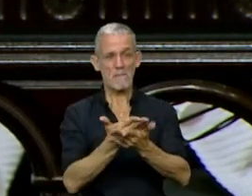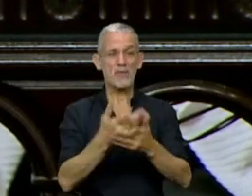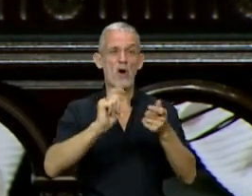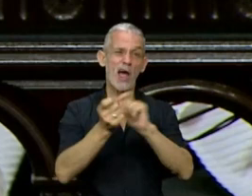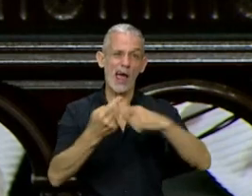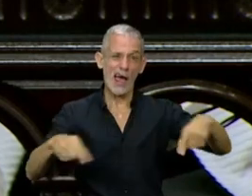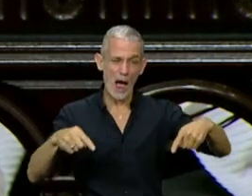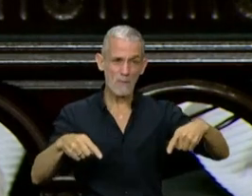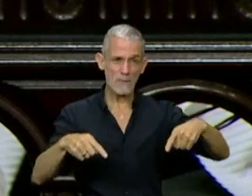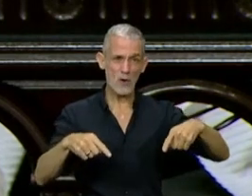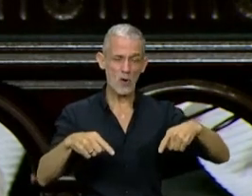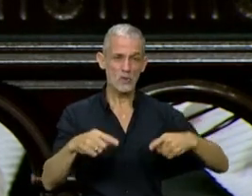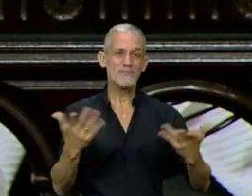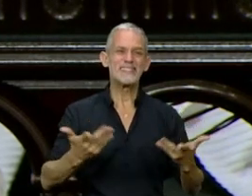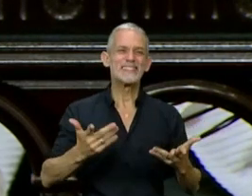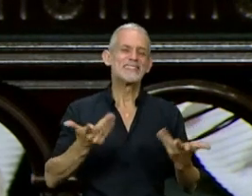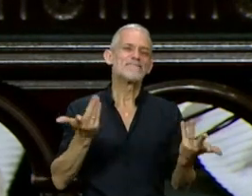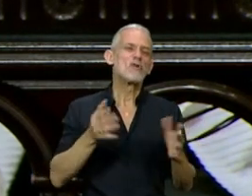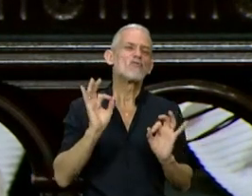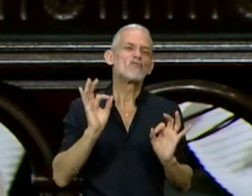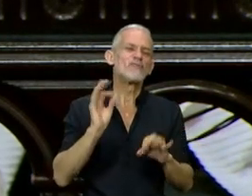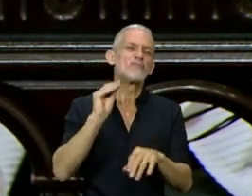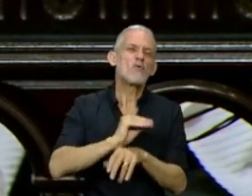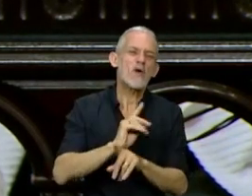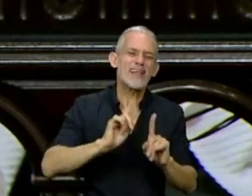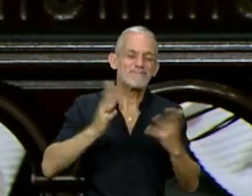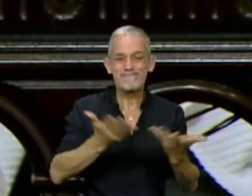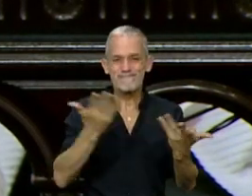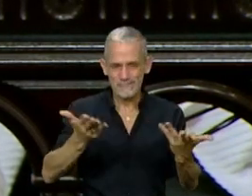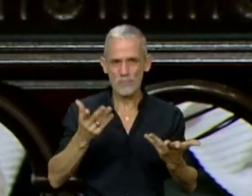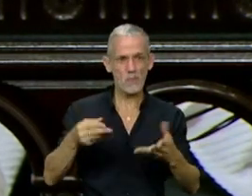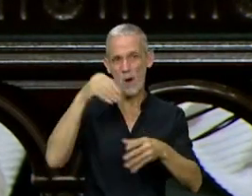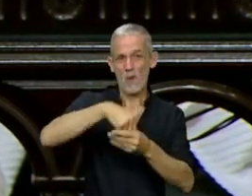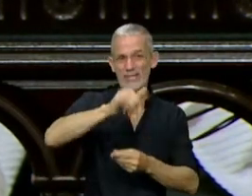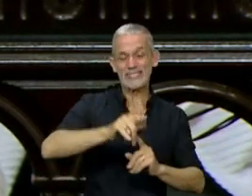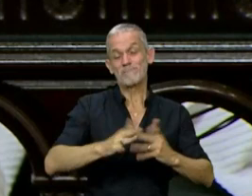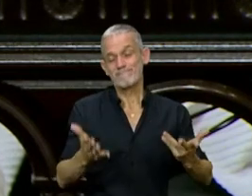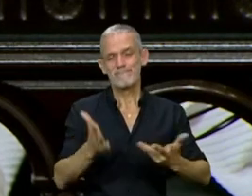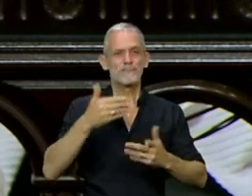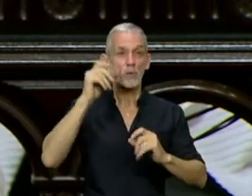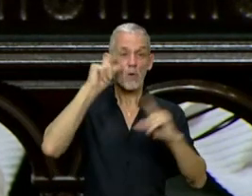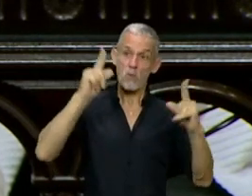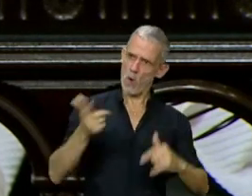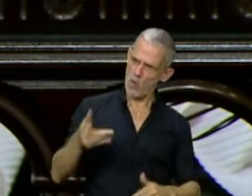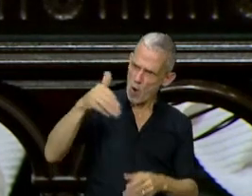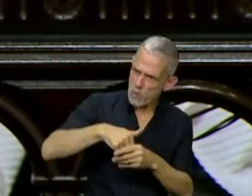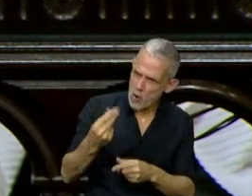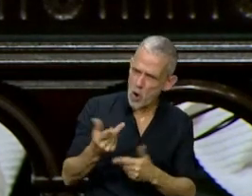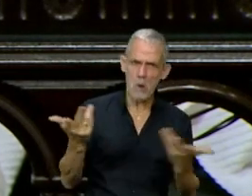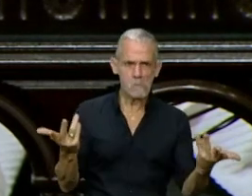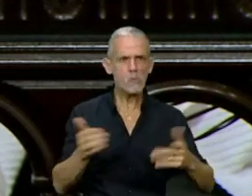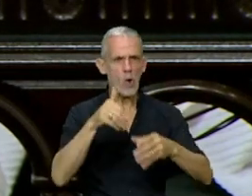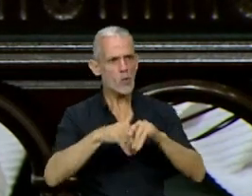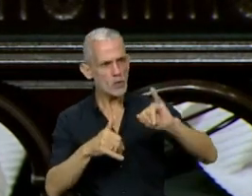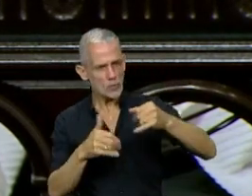determinadas modificaciones, no alcanzará para que nos acompañen. Nos llamará la atención seguramente en las